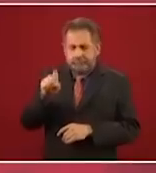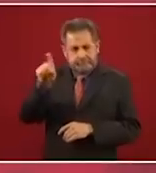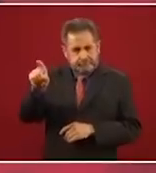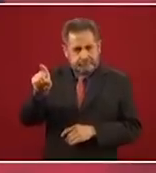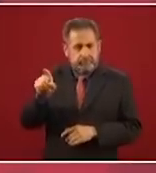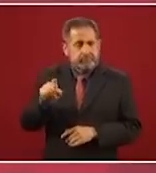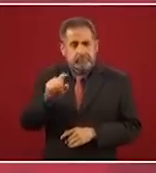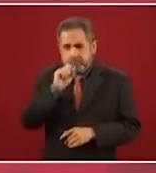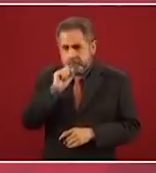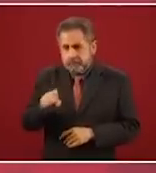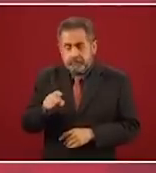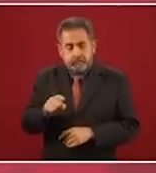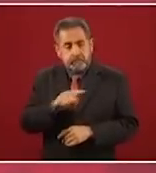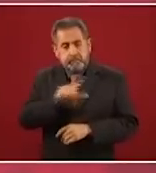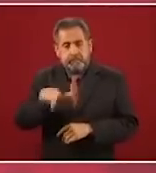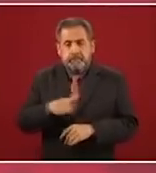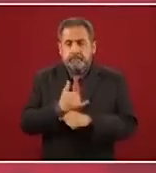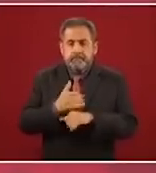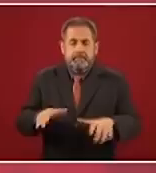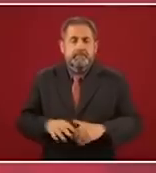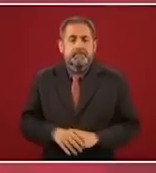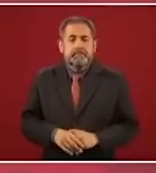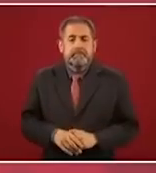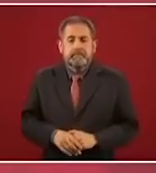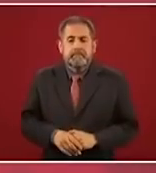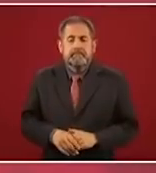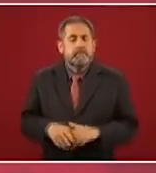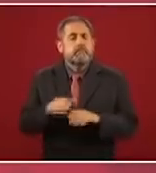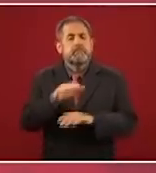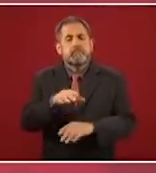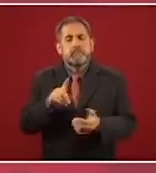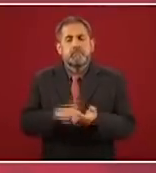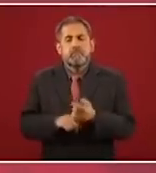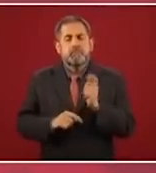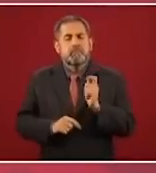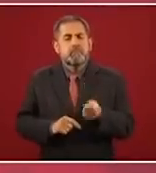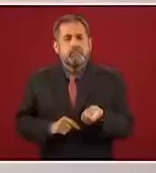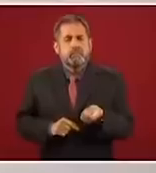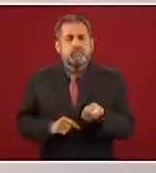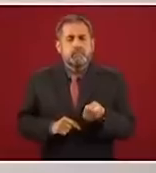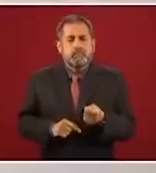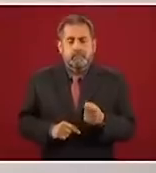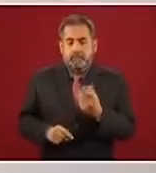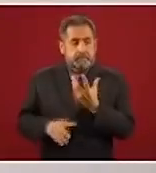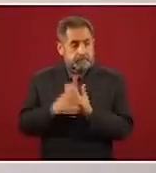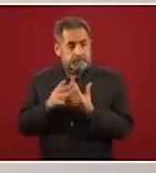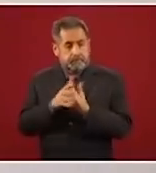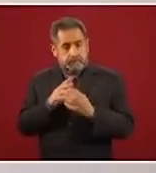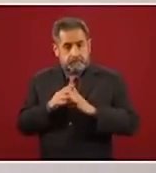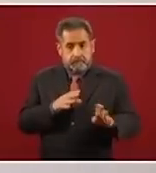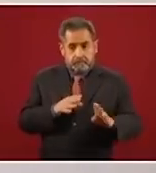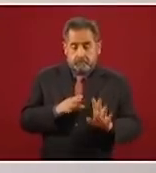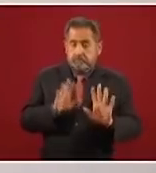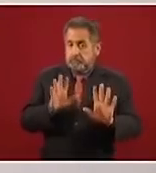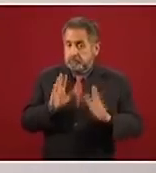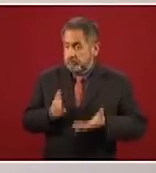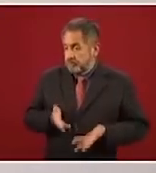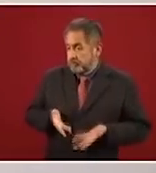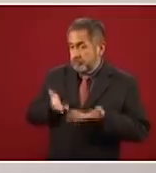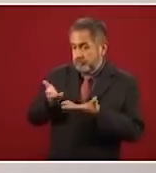y nos informa sobre esto. Acerca de los migrantes, se les está